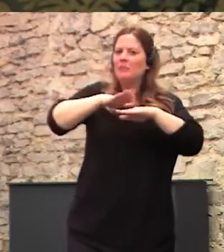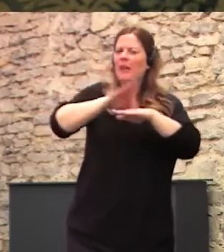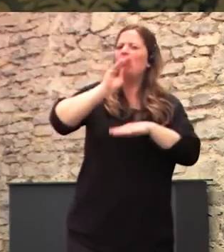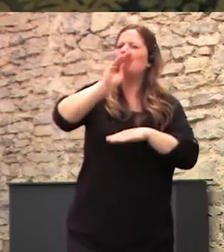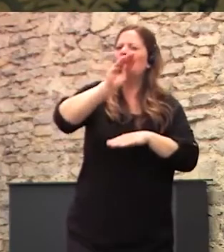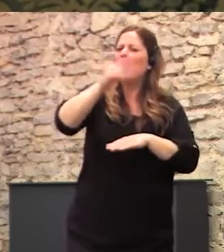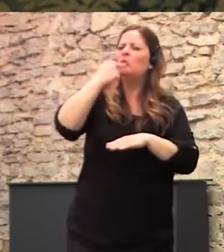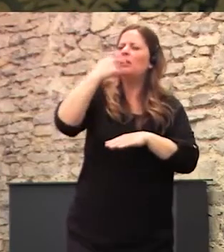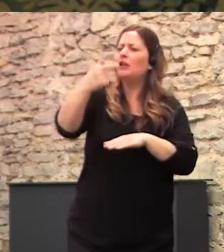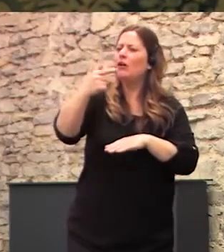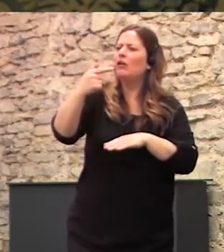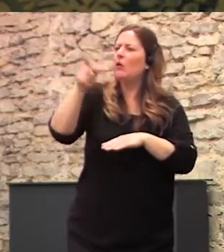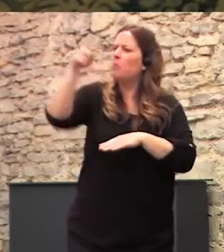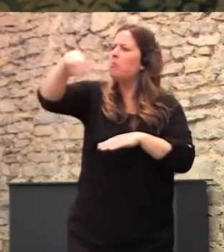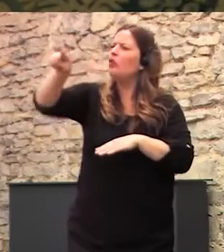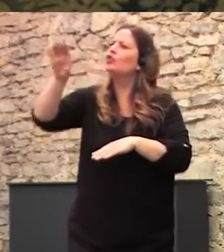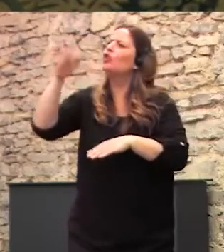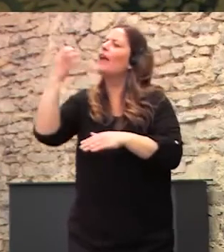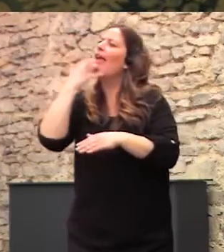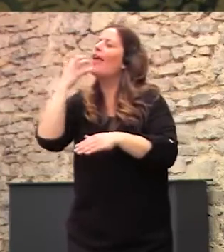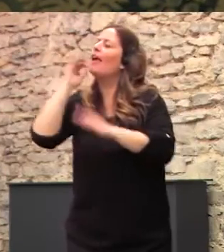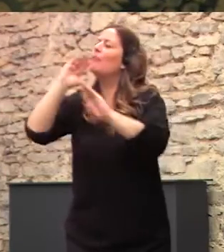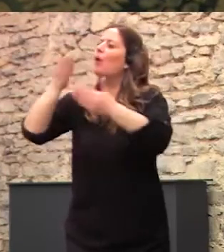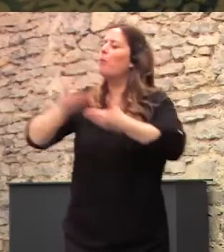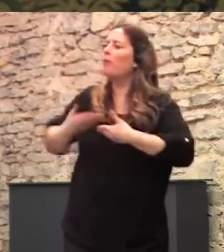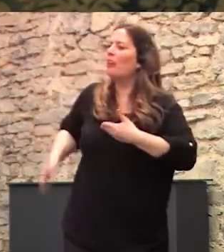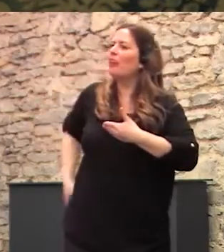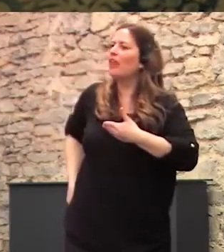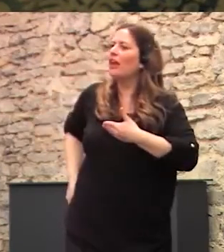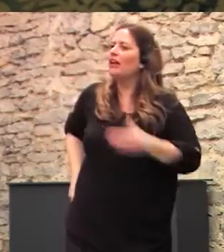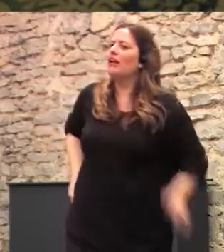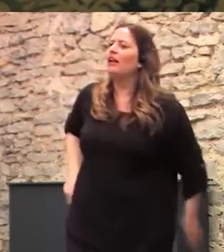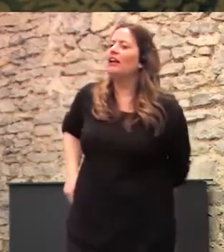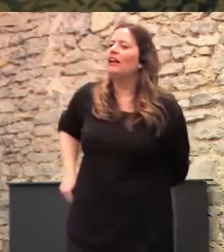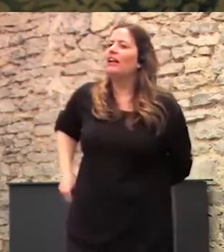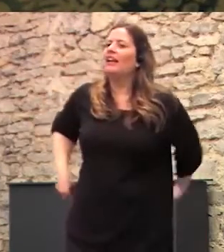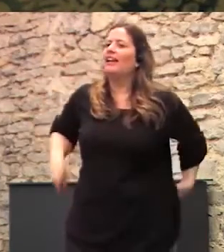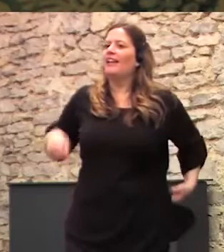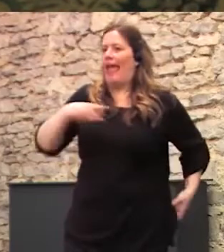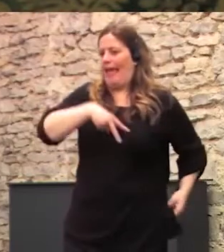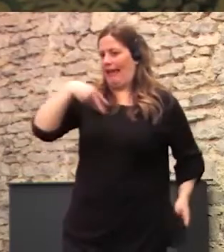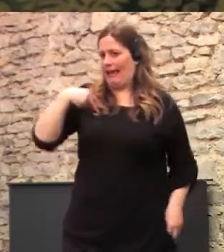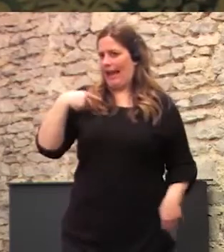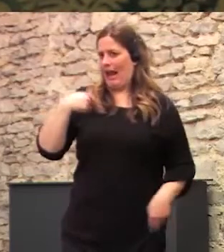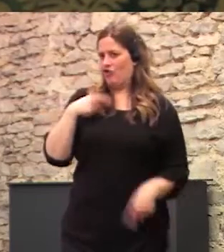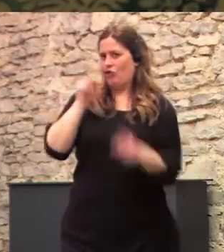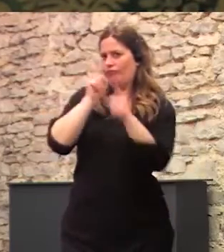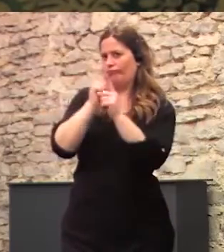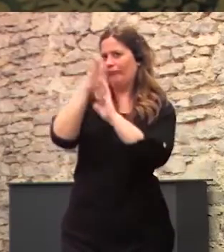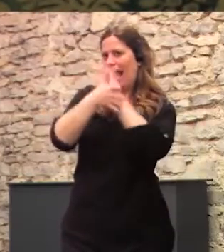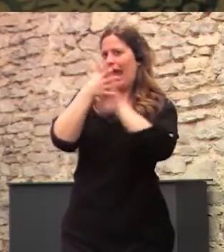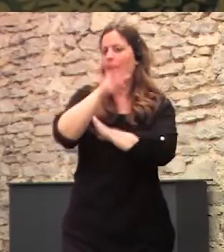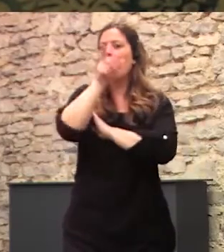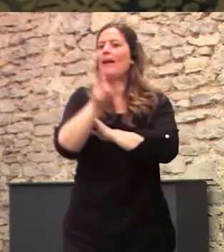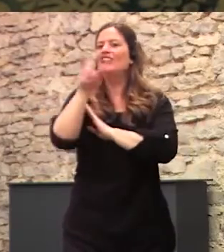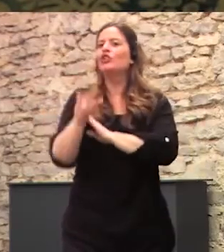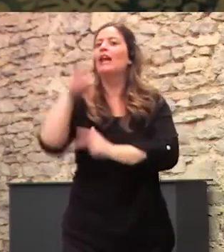vais a dar un ejemplo de, en general lo suelo hacer con personas vascas, me vais a dar un ejemplo